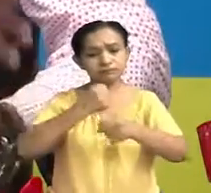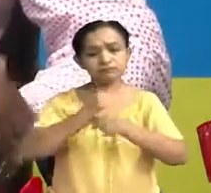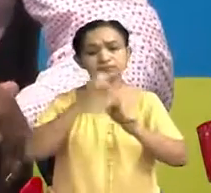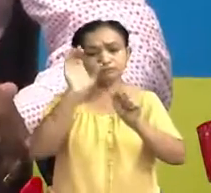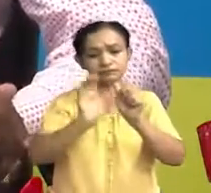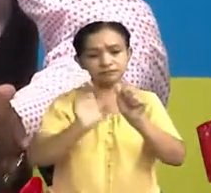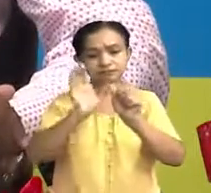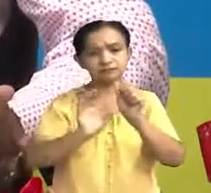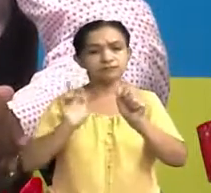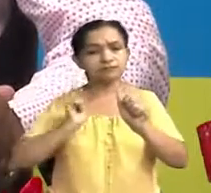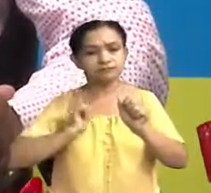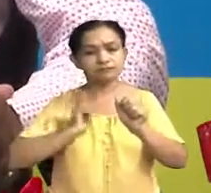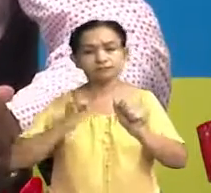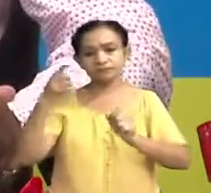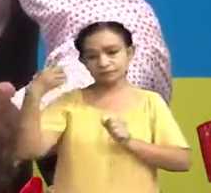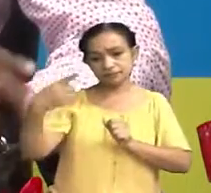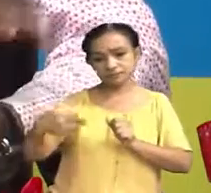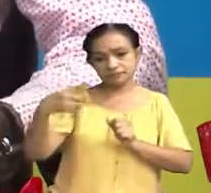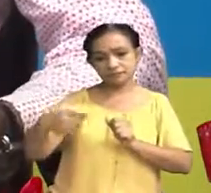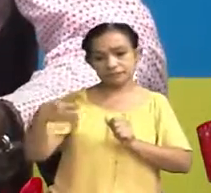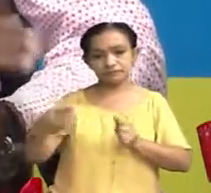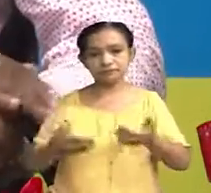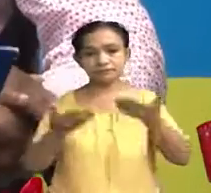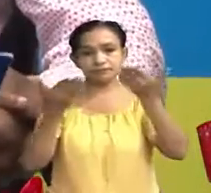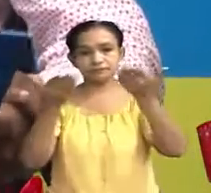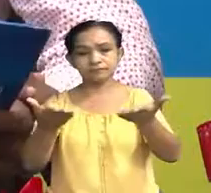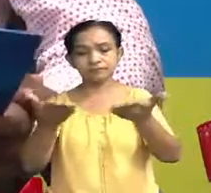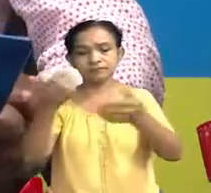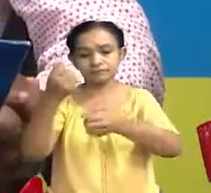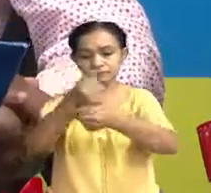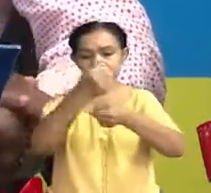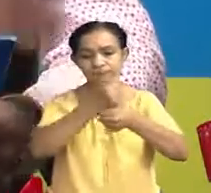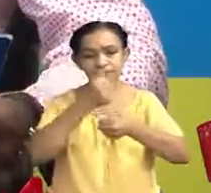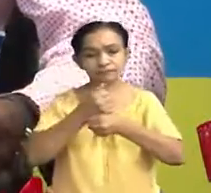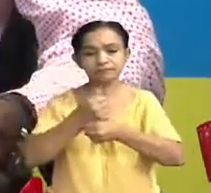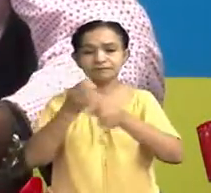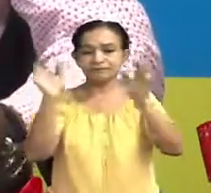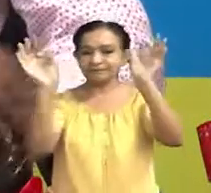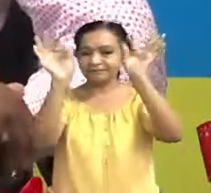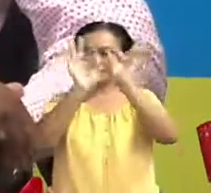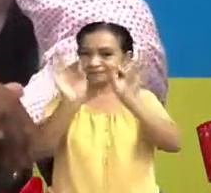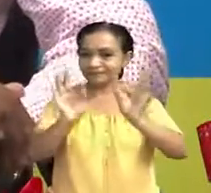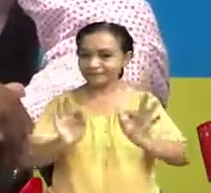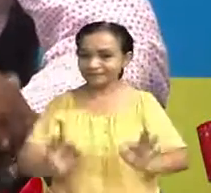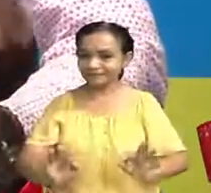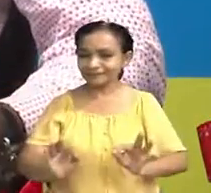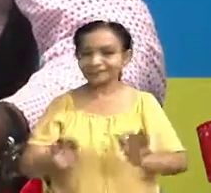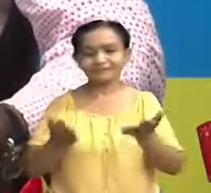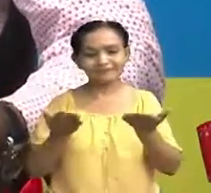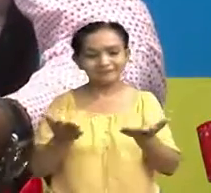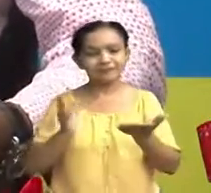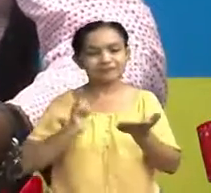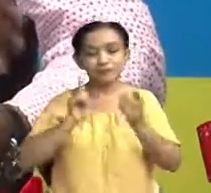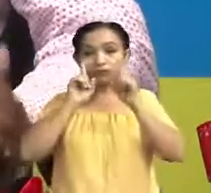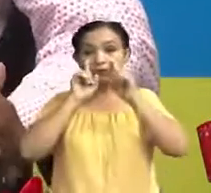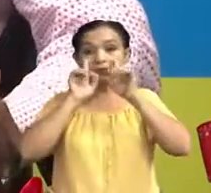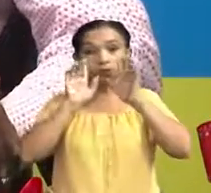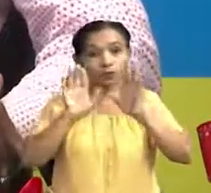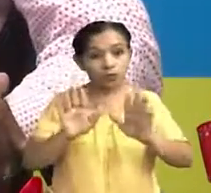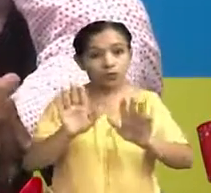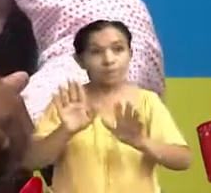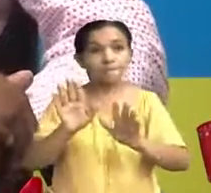en garantizar este derecho restituido a la clase trabajadora. Felicidades, esperamos que tengan mucho cuidado. La